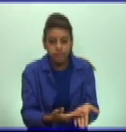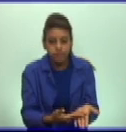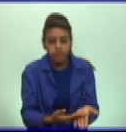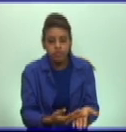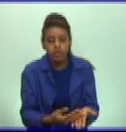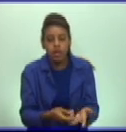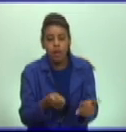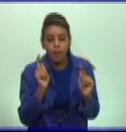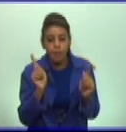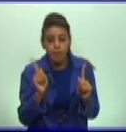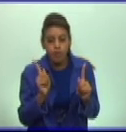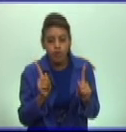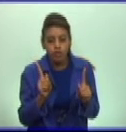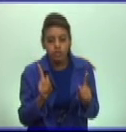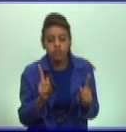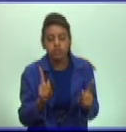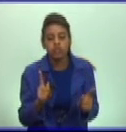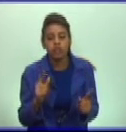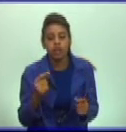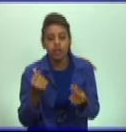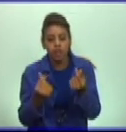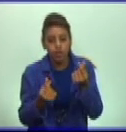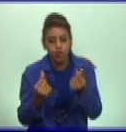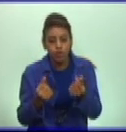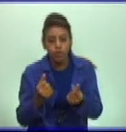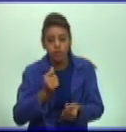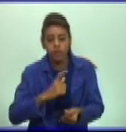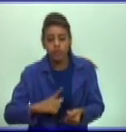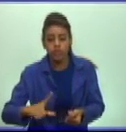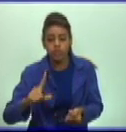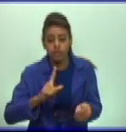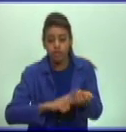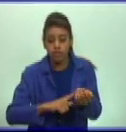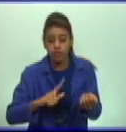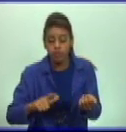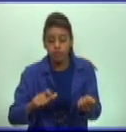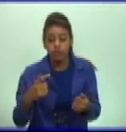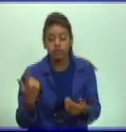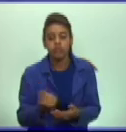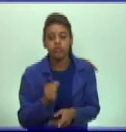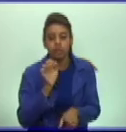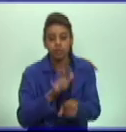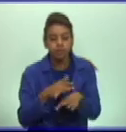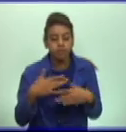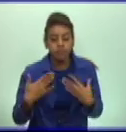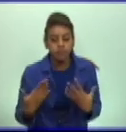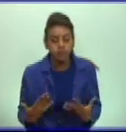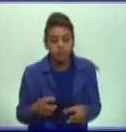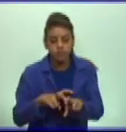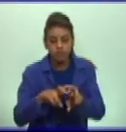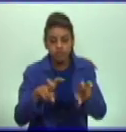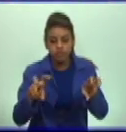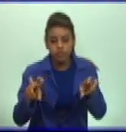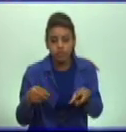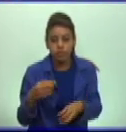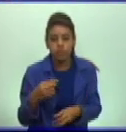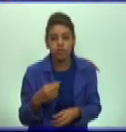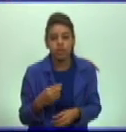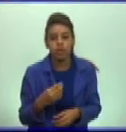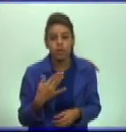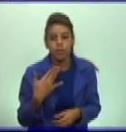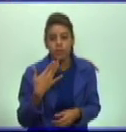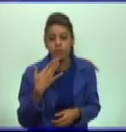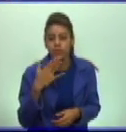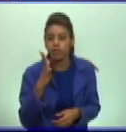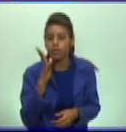y social del partido y la revolución cubana. Ese congreso se inicia con una bella parada militar,